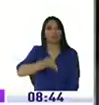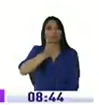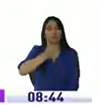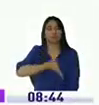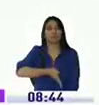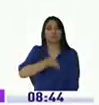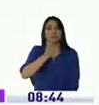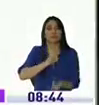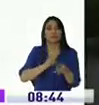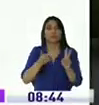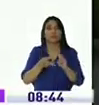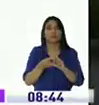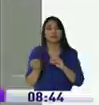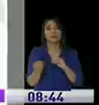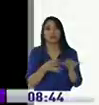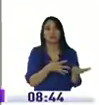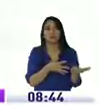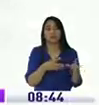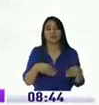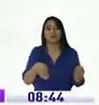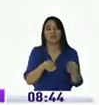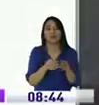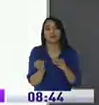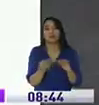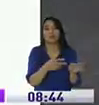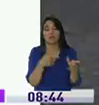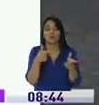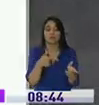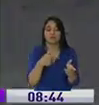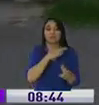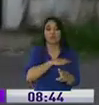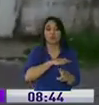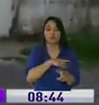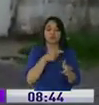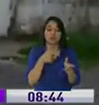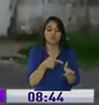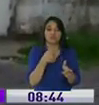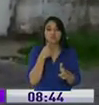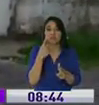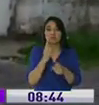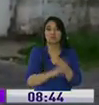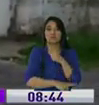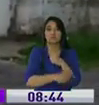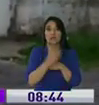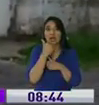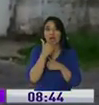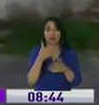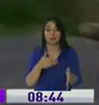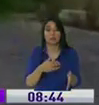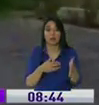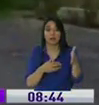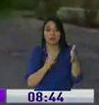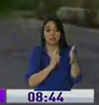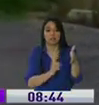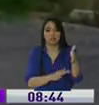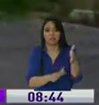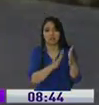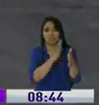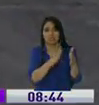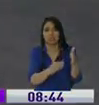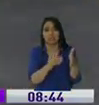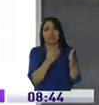vecino dueño. Ahí hay que poner orden al dueño del predio. Bueno, si la pared está así, que esperamos que esté la vereda,